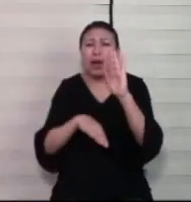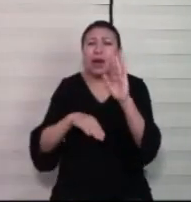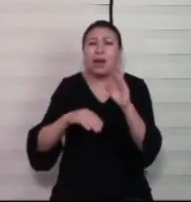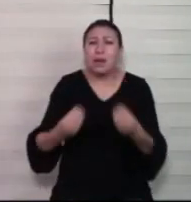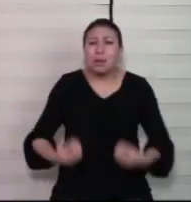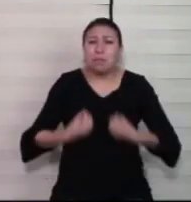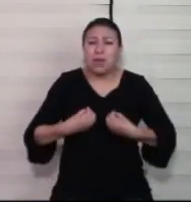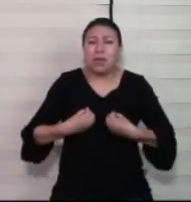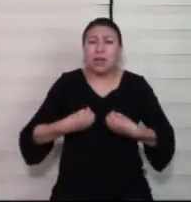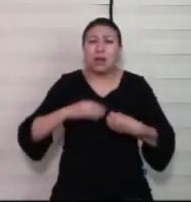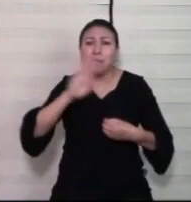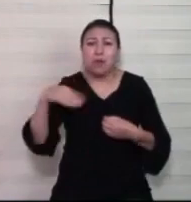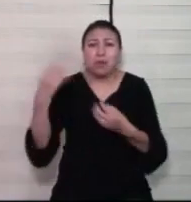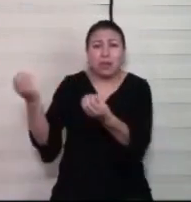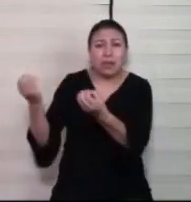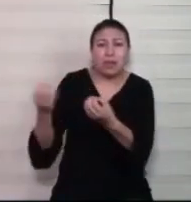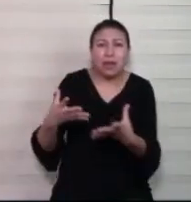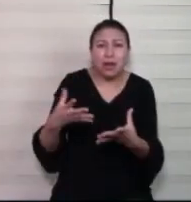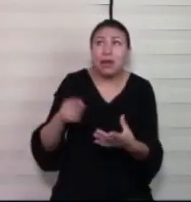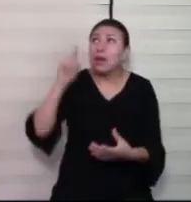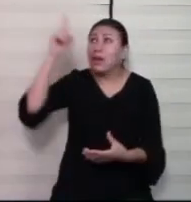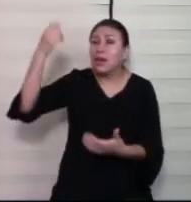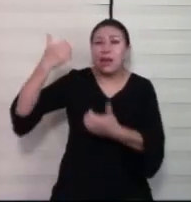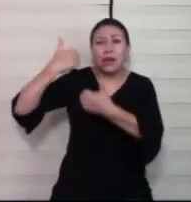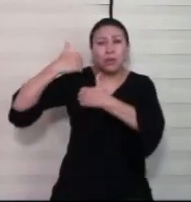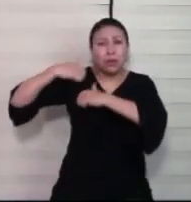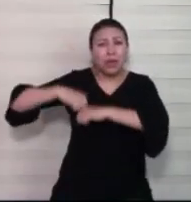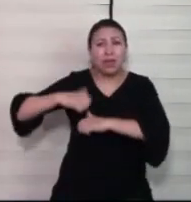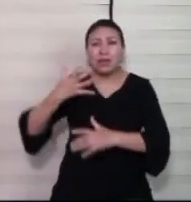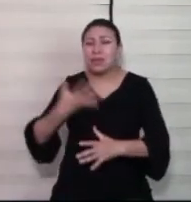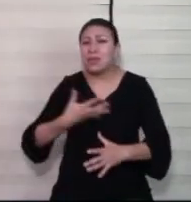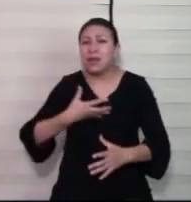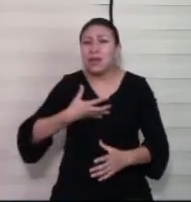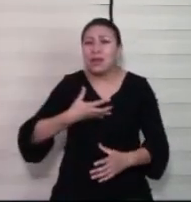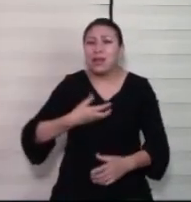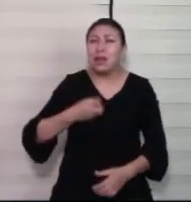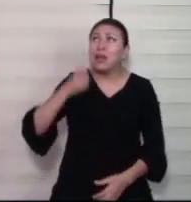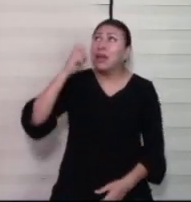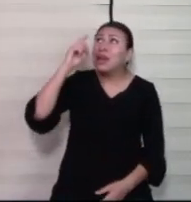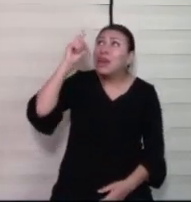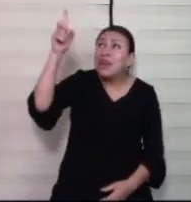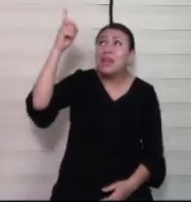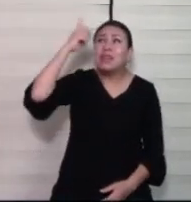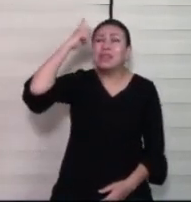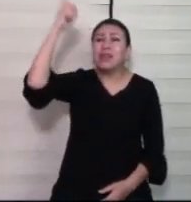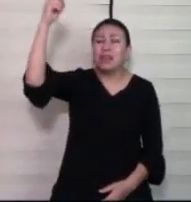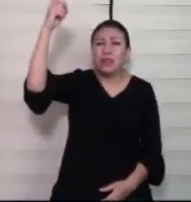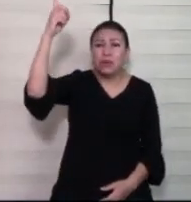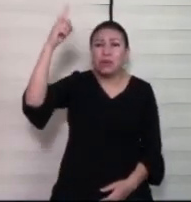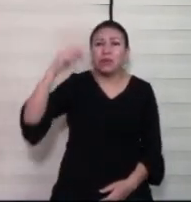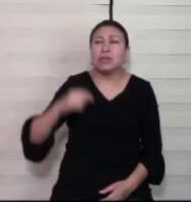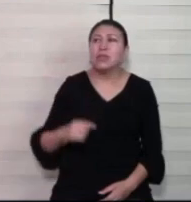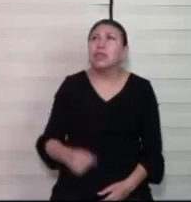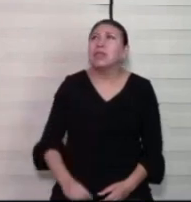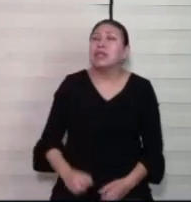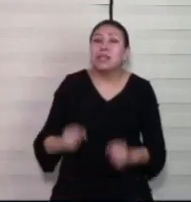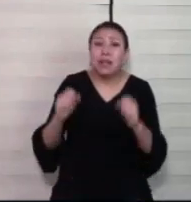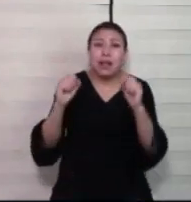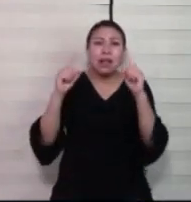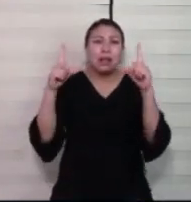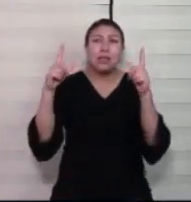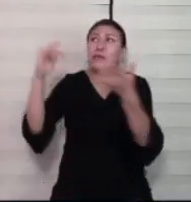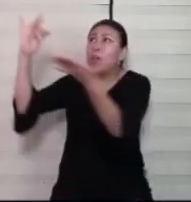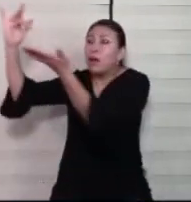tiene toda la autoridad. Hermano, ese es el Dios que está disponible. Ese es el Dios que está dispuesto